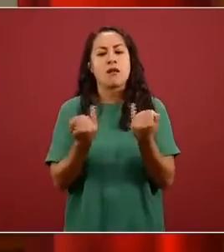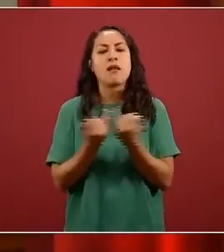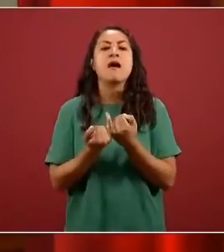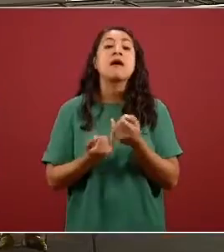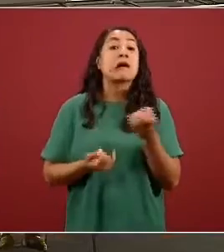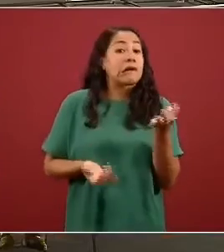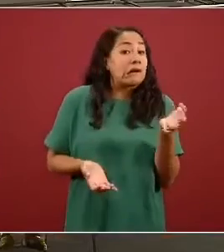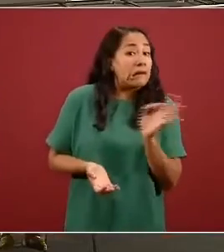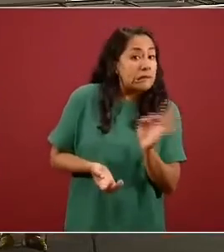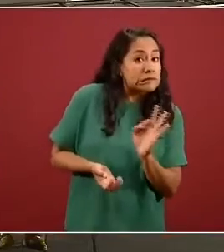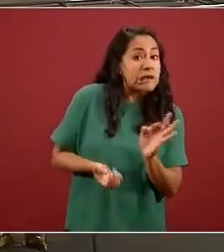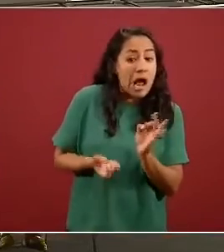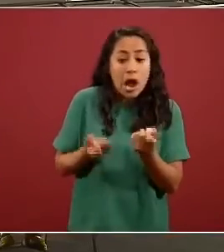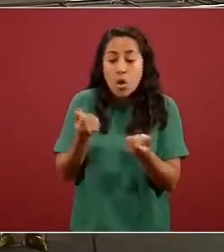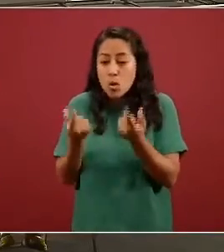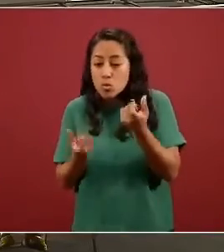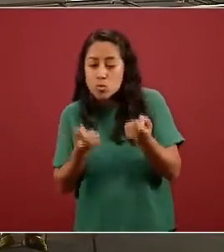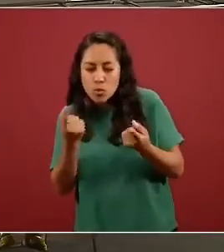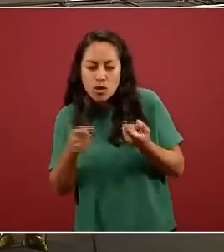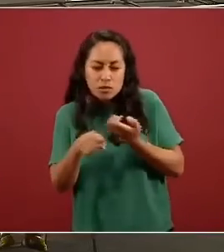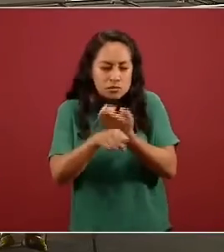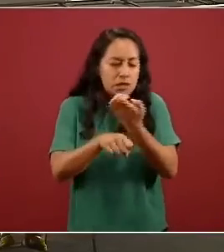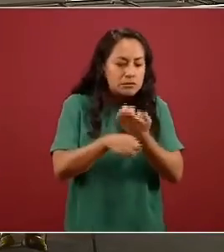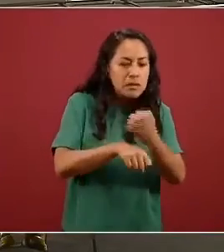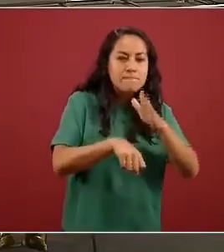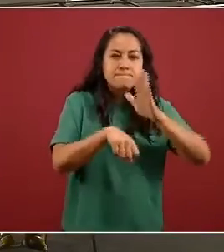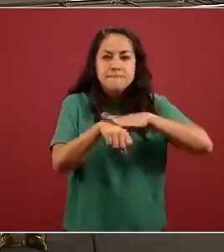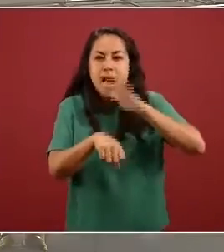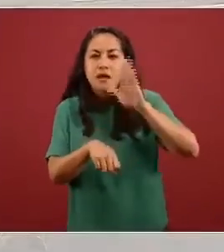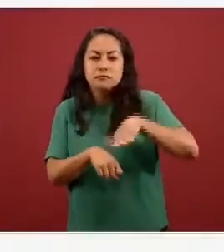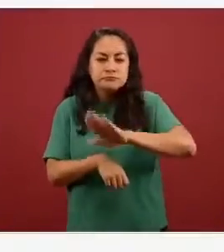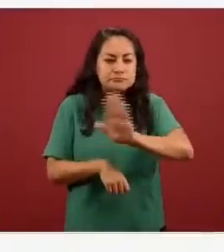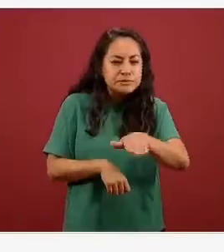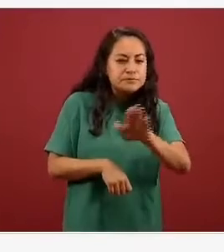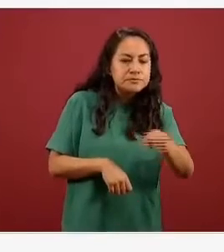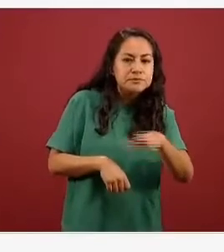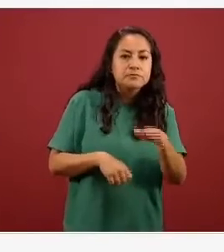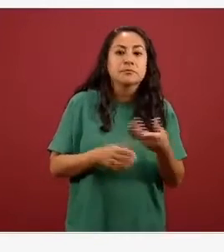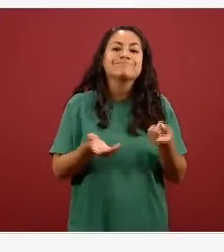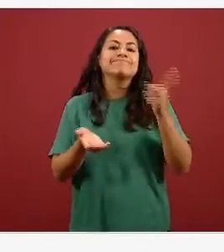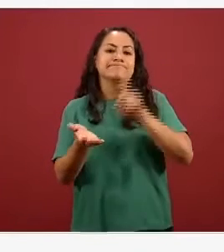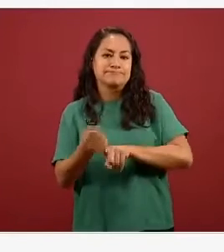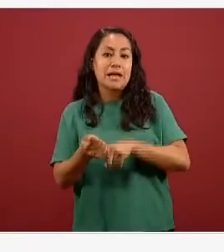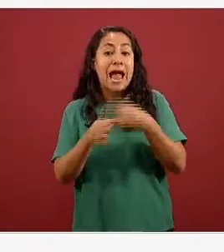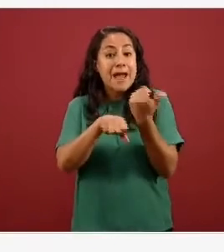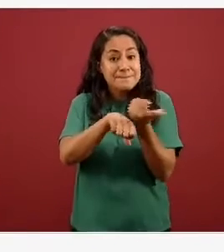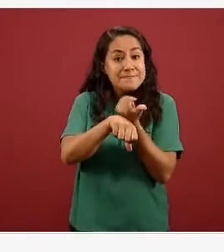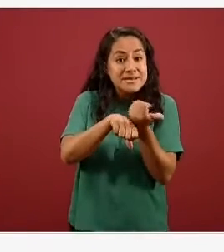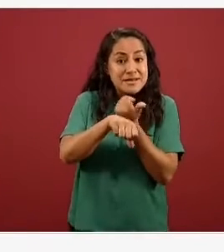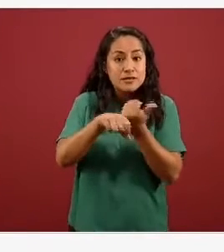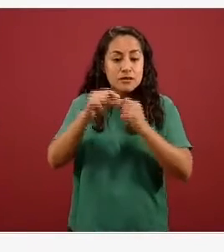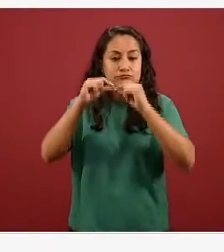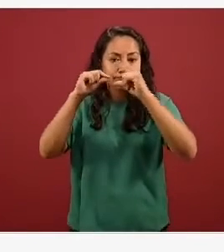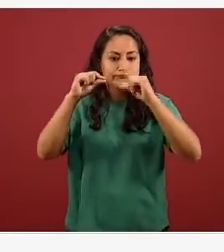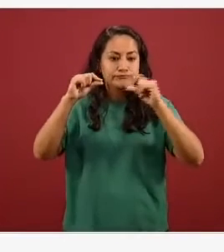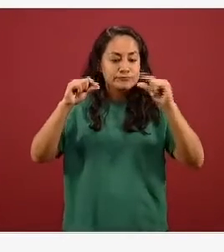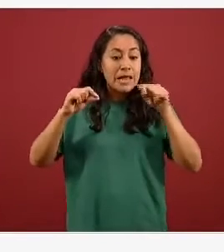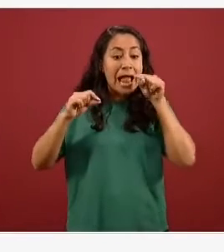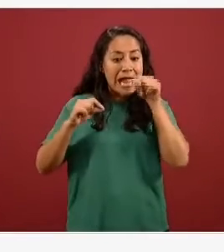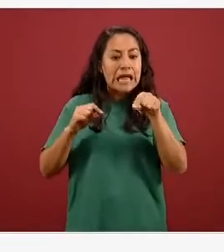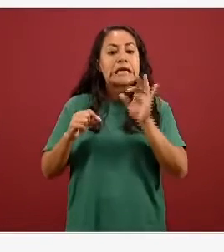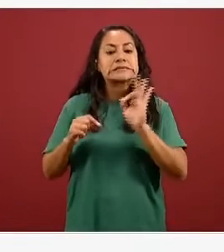incremento en el número de las defunciones, dado que tienen esas barritas amarillas que significan que podrían convertirse en nuevas defunciones